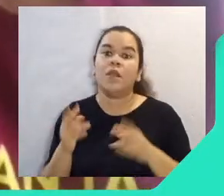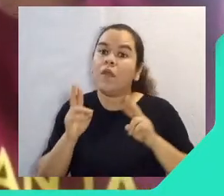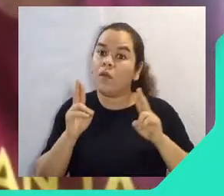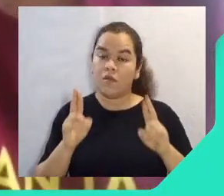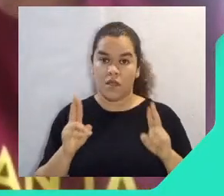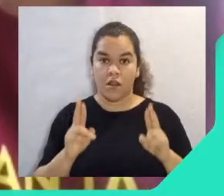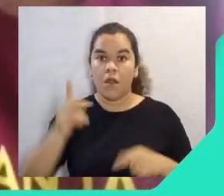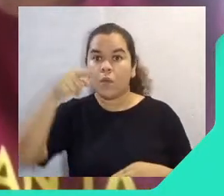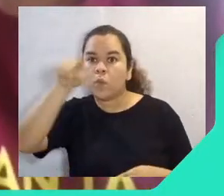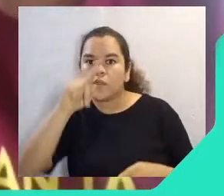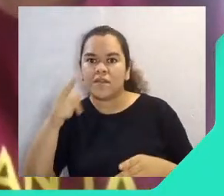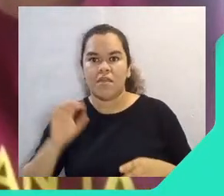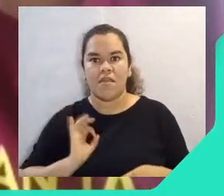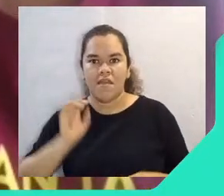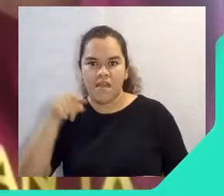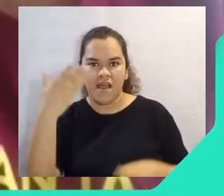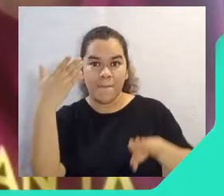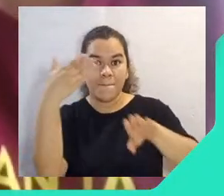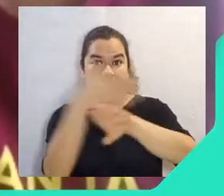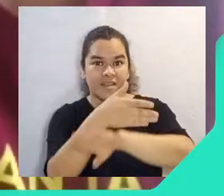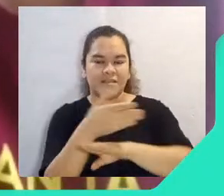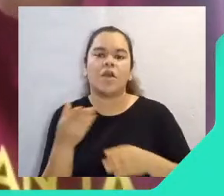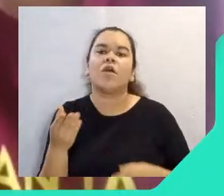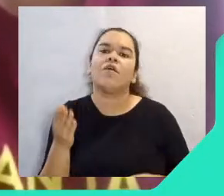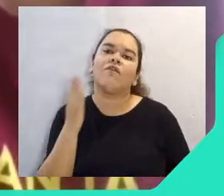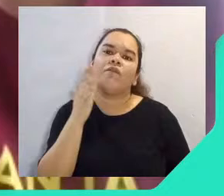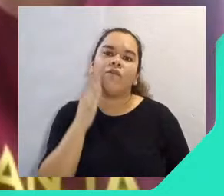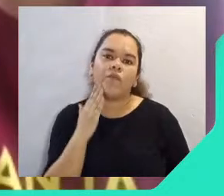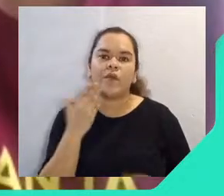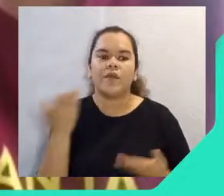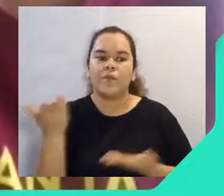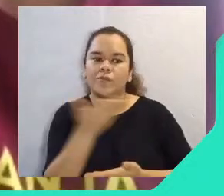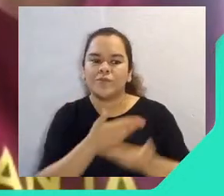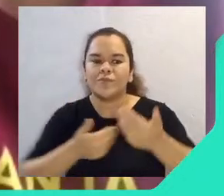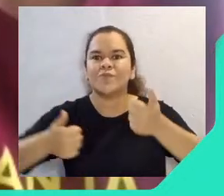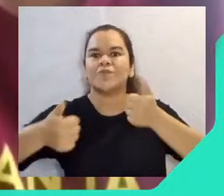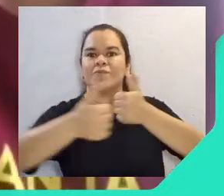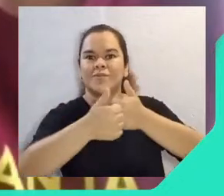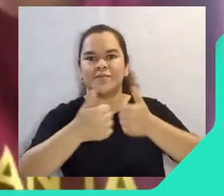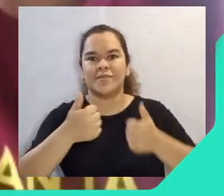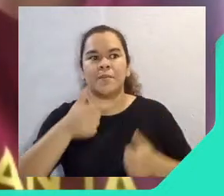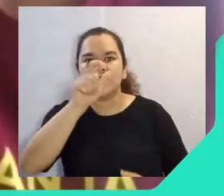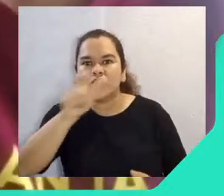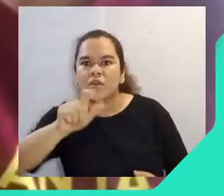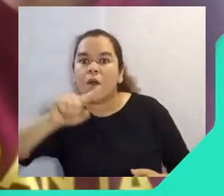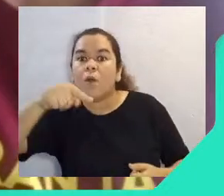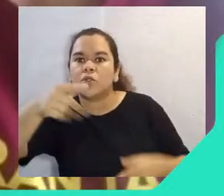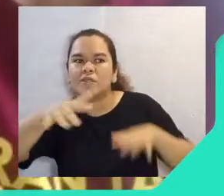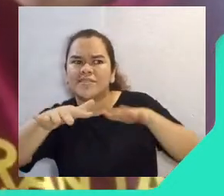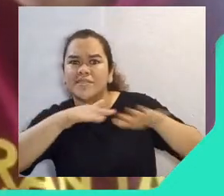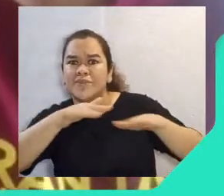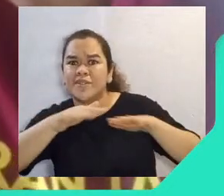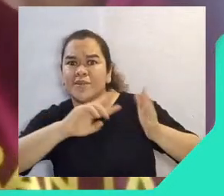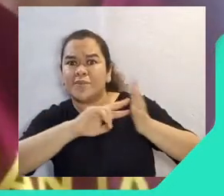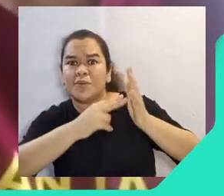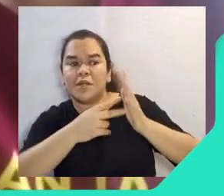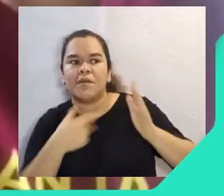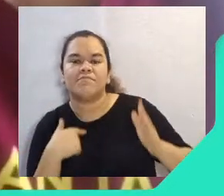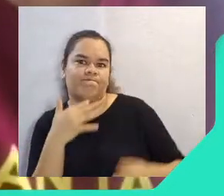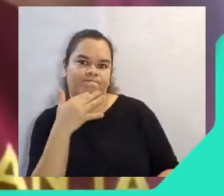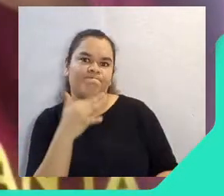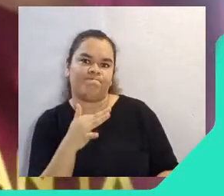que ingresen el año que viene sean así de compañeras y sean empáticas y traten de entender la situación que está atravesando cada uno de sus